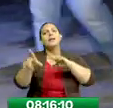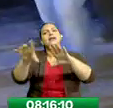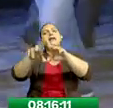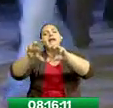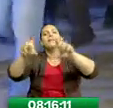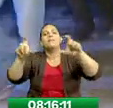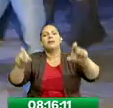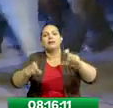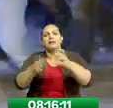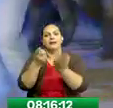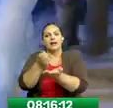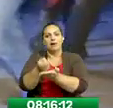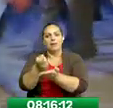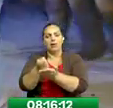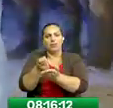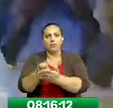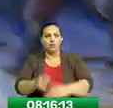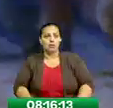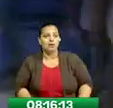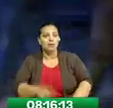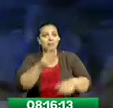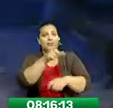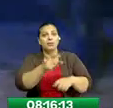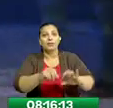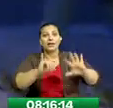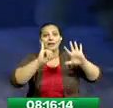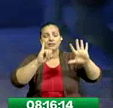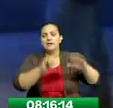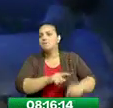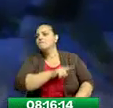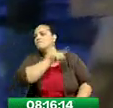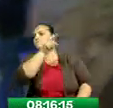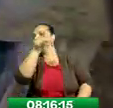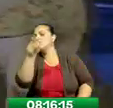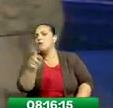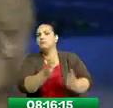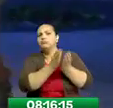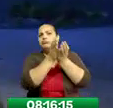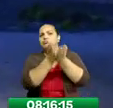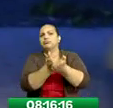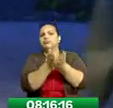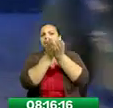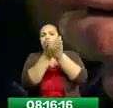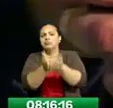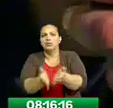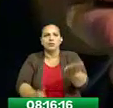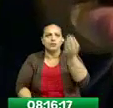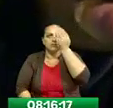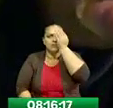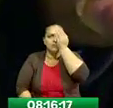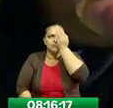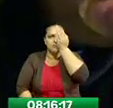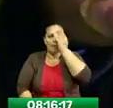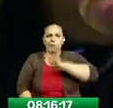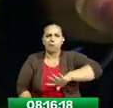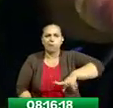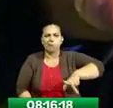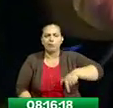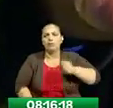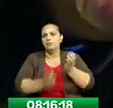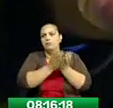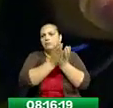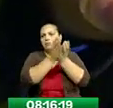frustró el delito pues han ingresado y en el momento en que se procedían a salir de dicha camaroneros fueron